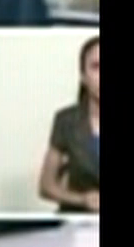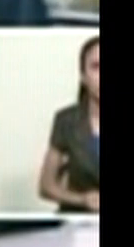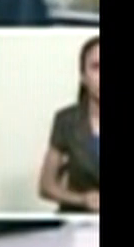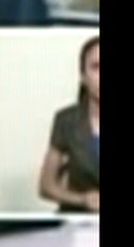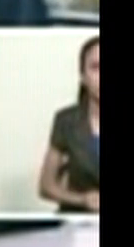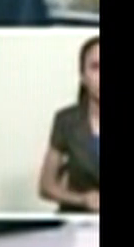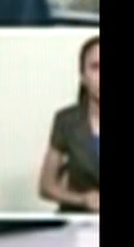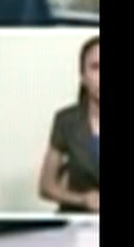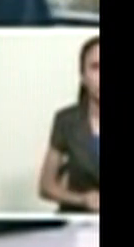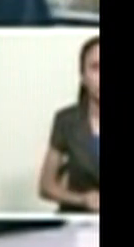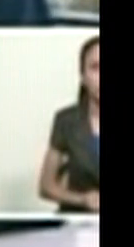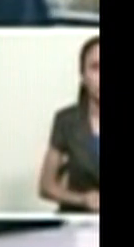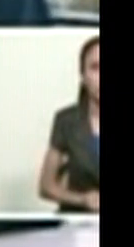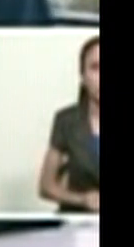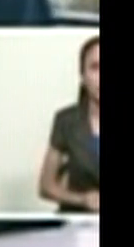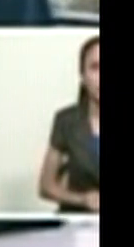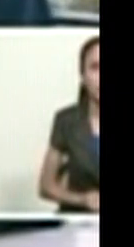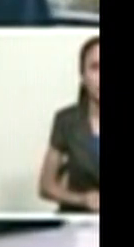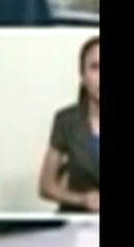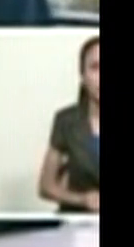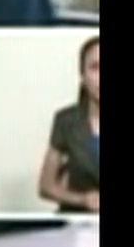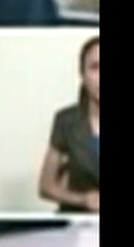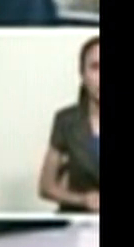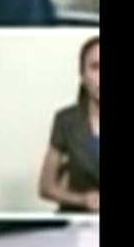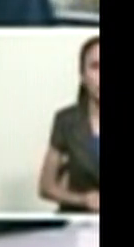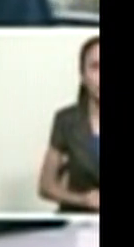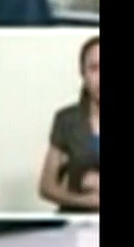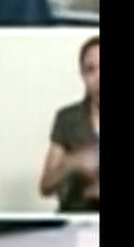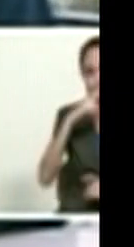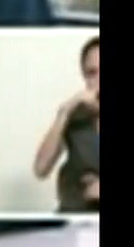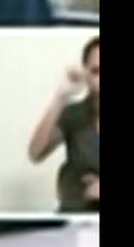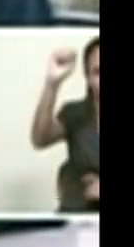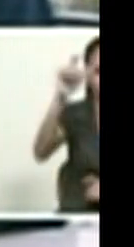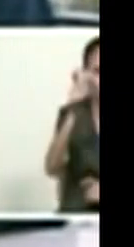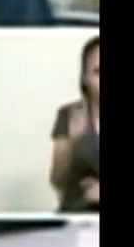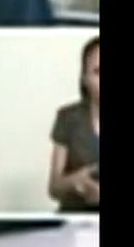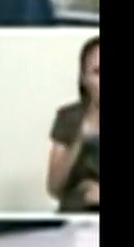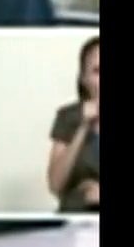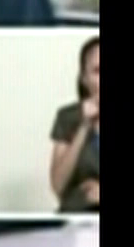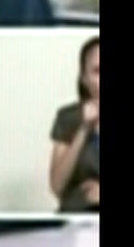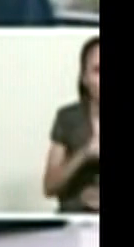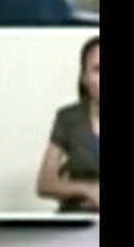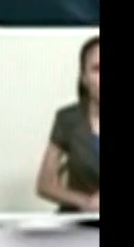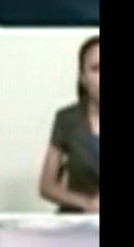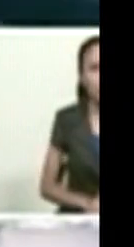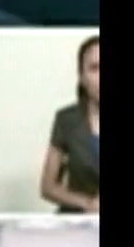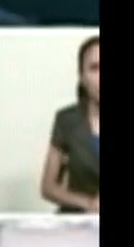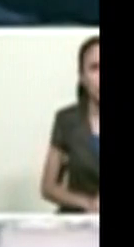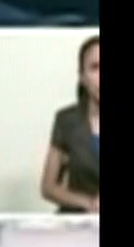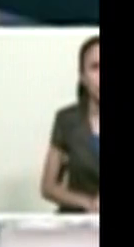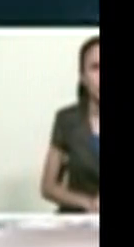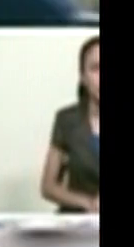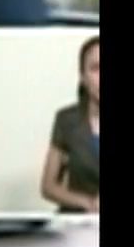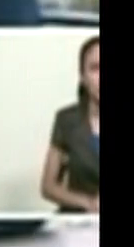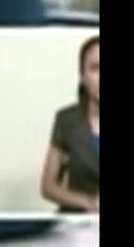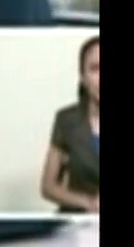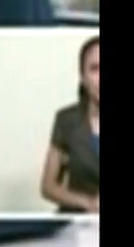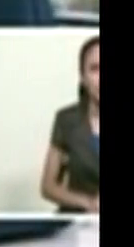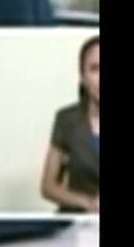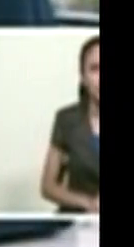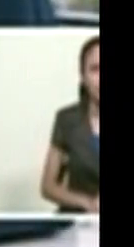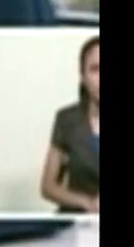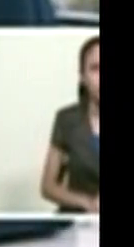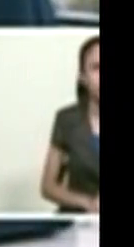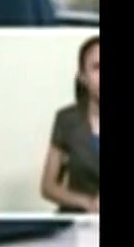y describe a venezuela como un estado fallido controlado por un grupo criminal vinculado al narcotráfico y el terrorismo transnacional